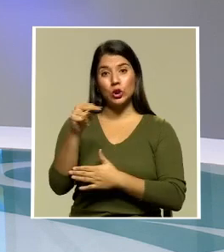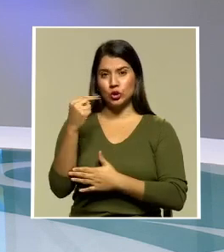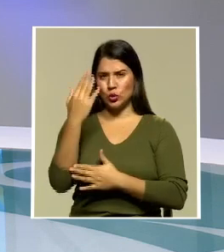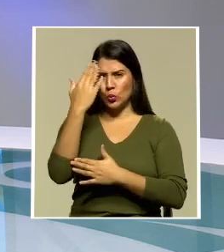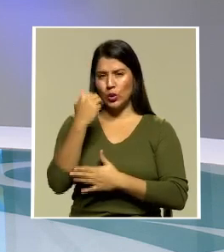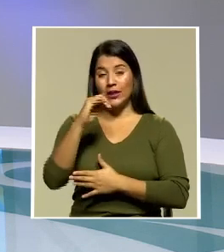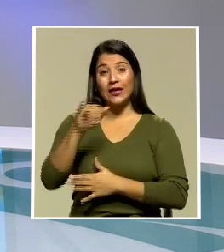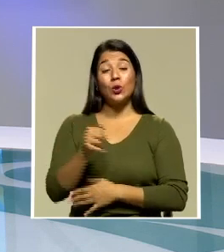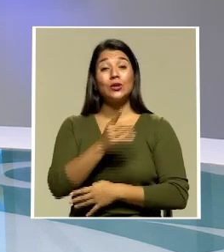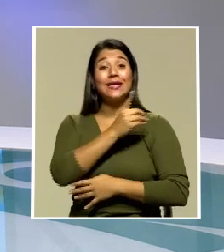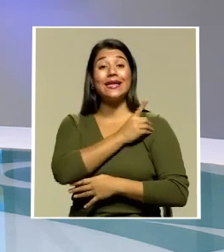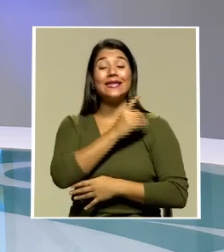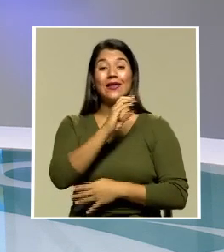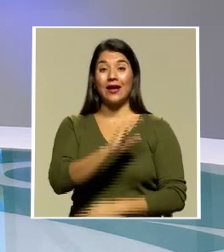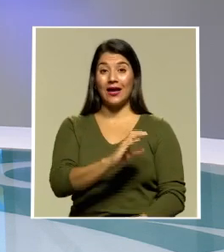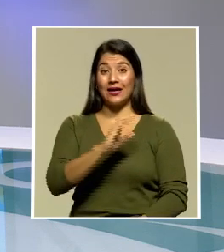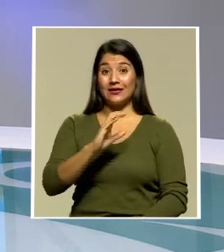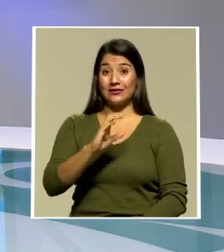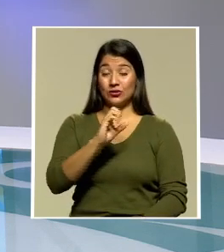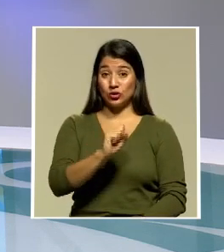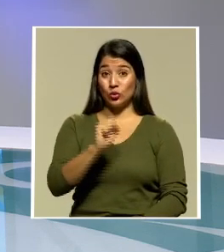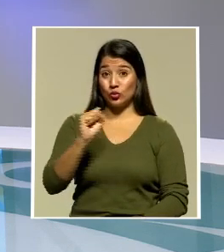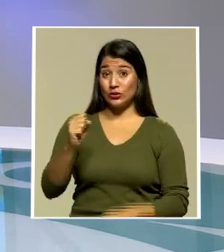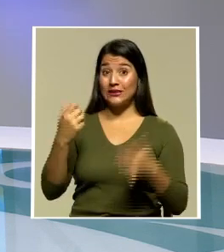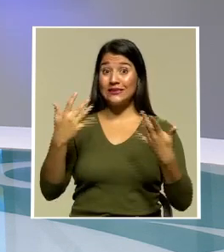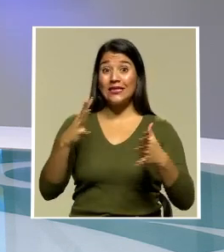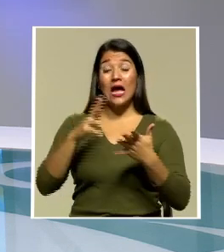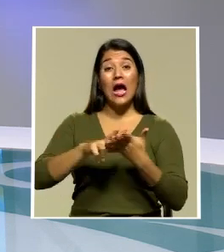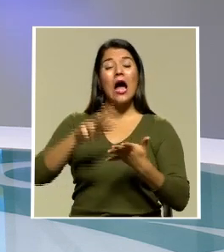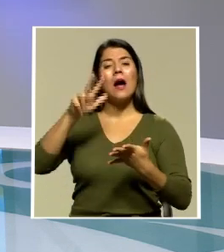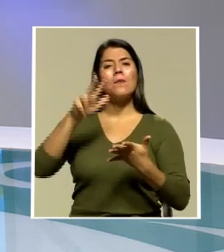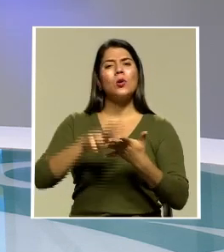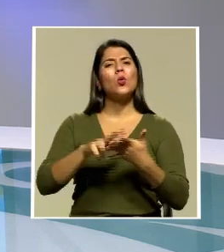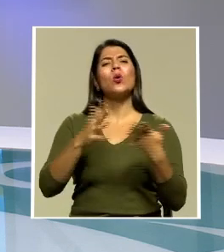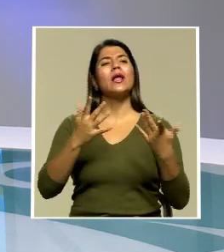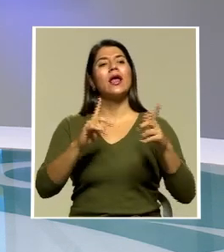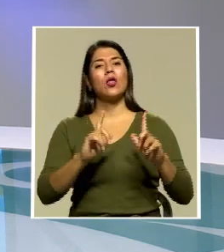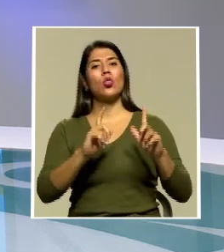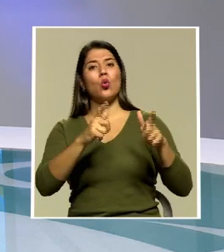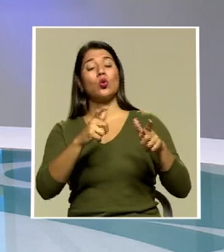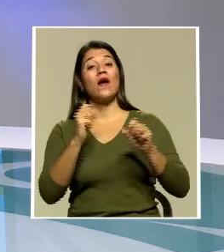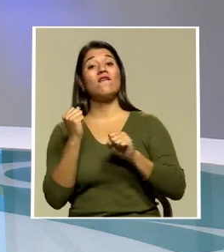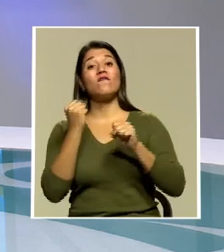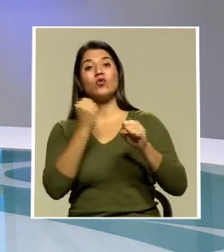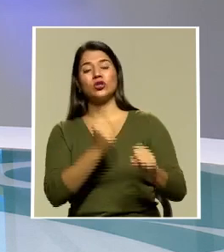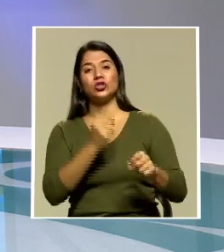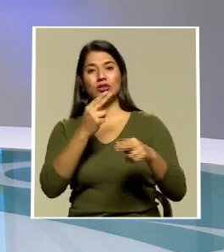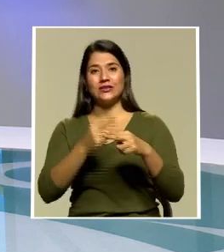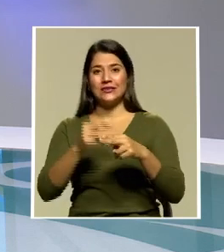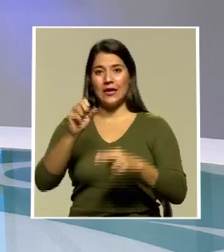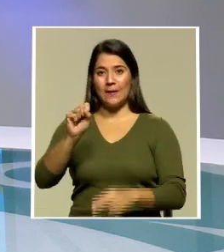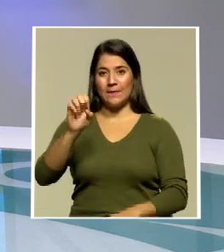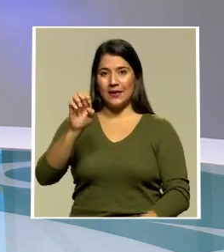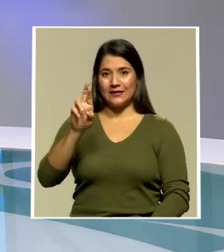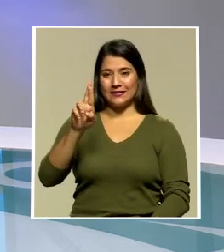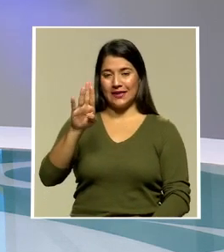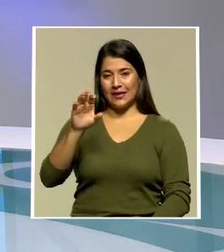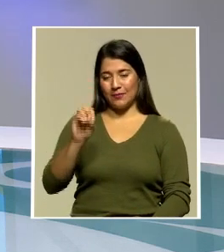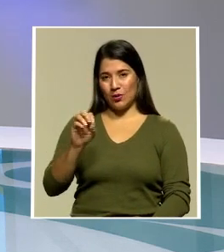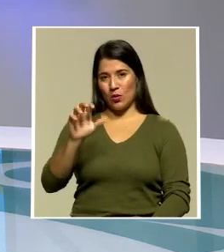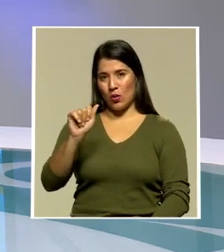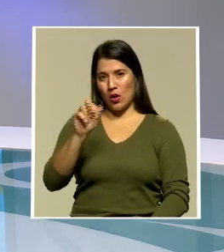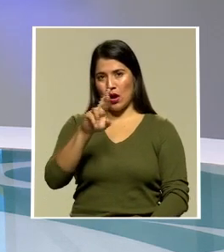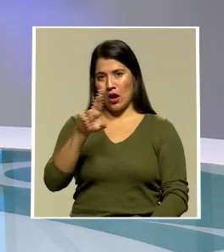Directiva de la Caja Costarricense de Seguro Social aprobó la intención de donación de la Fundación Servio Arroyo para la construcción y puesta